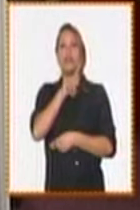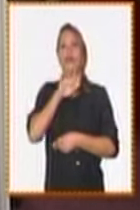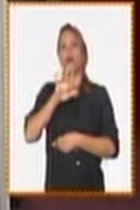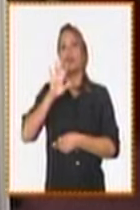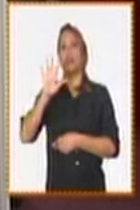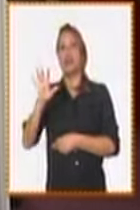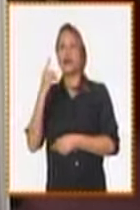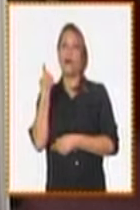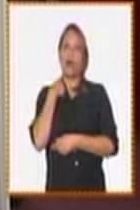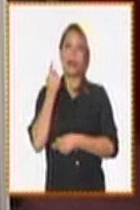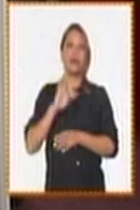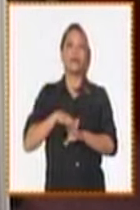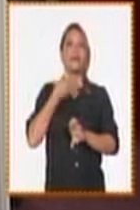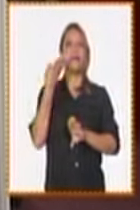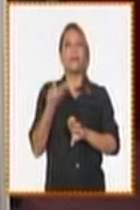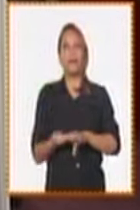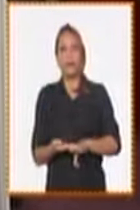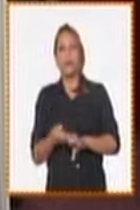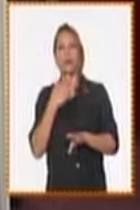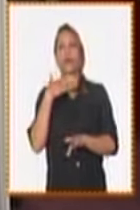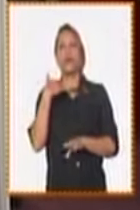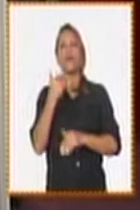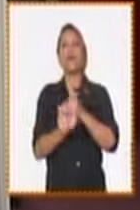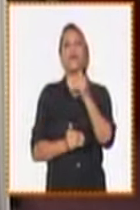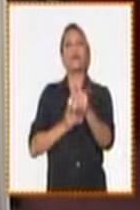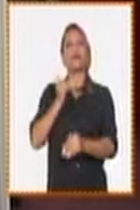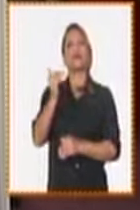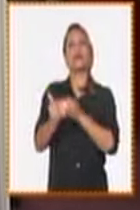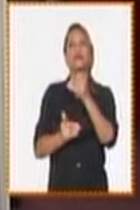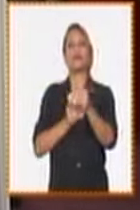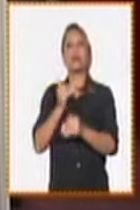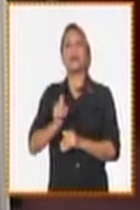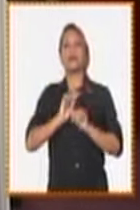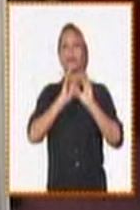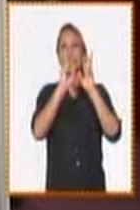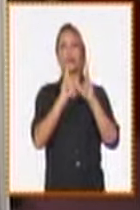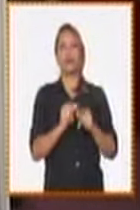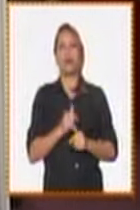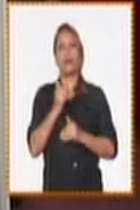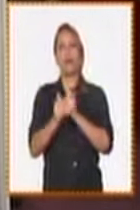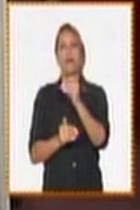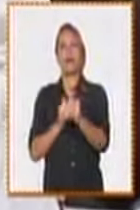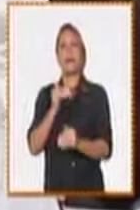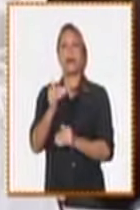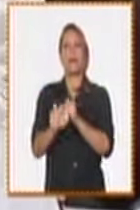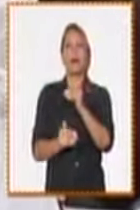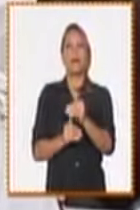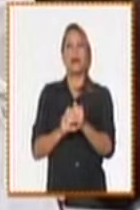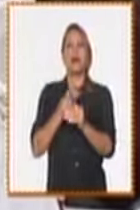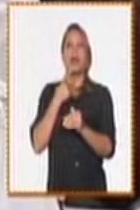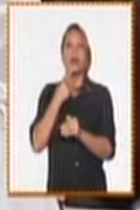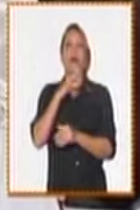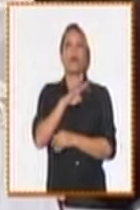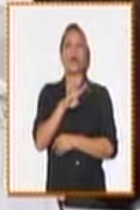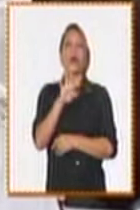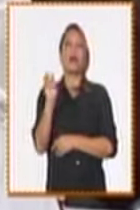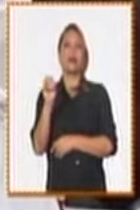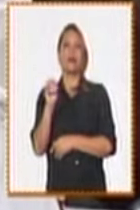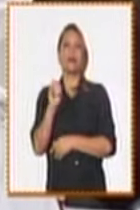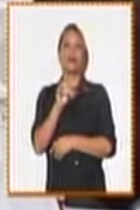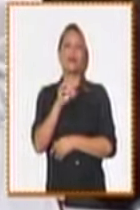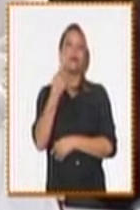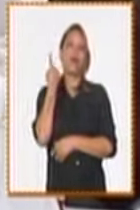155 años después como un proceso, o como resultado de un proceso que se venía gestando durante 4 siglos. Céspedes lo